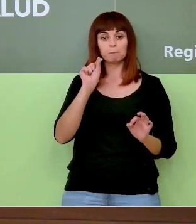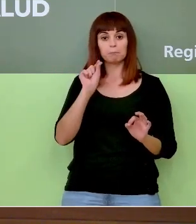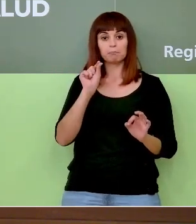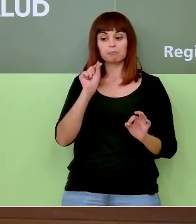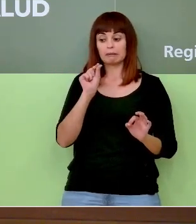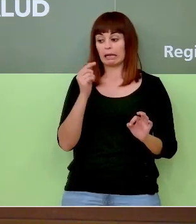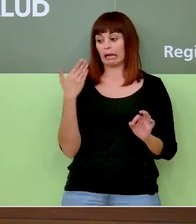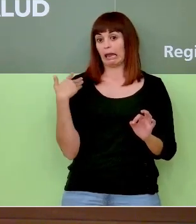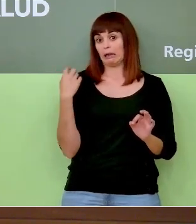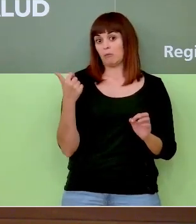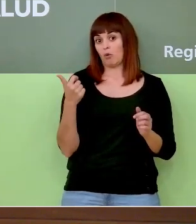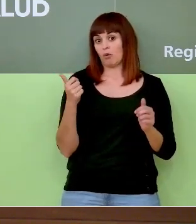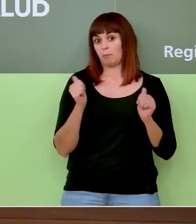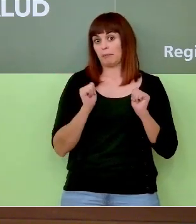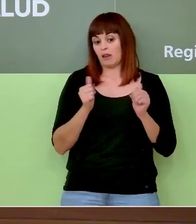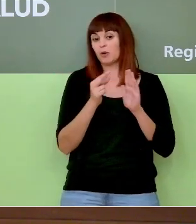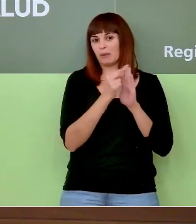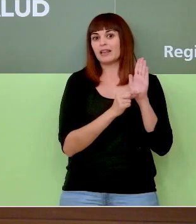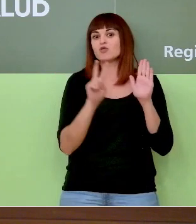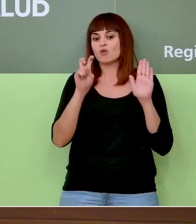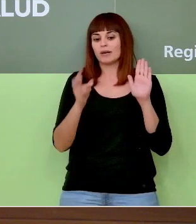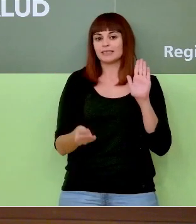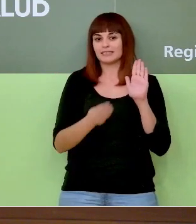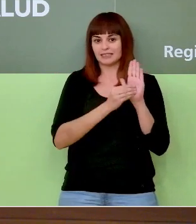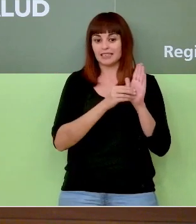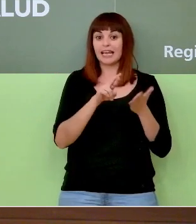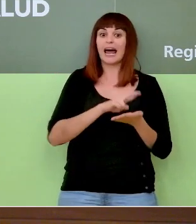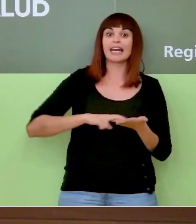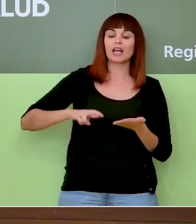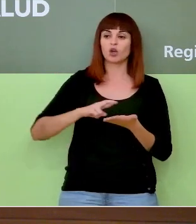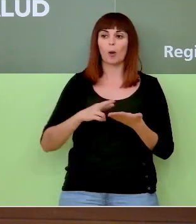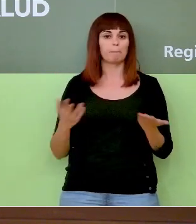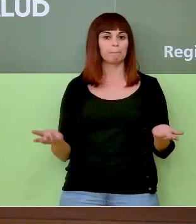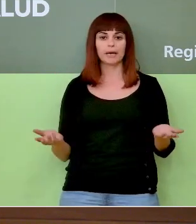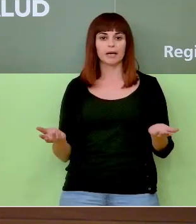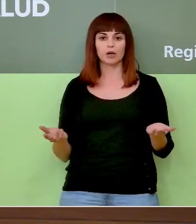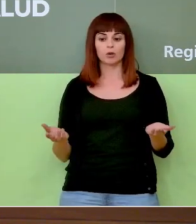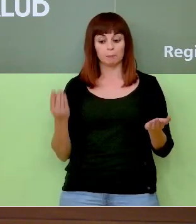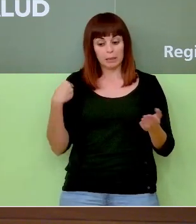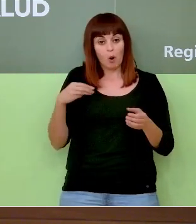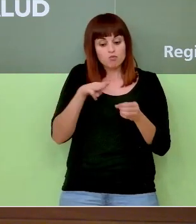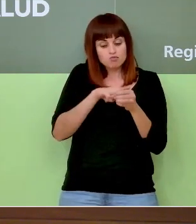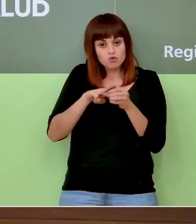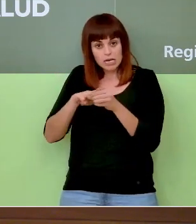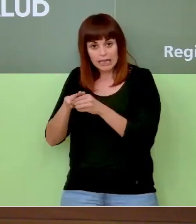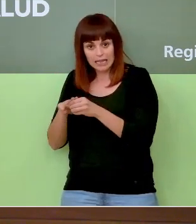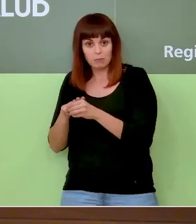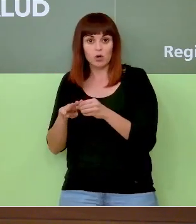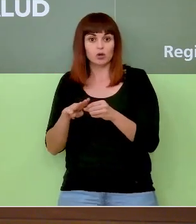hecho más que marcar nuevas medidas en toda la región, pero no ha interaccionado con los municipios que